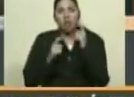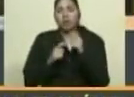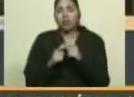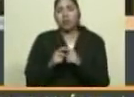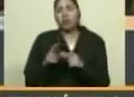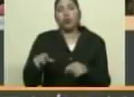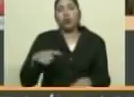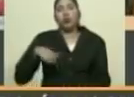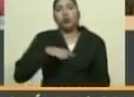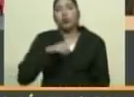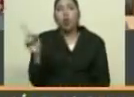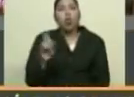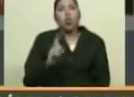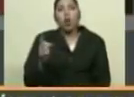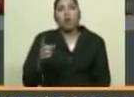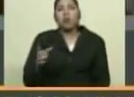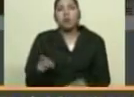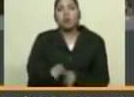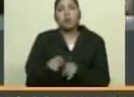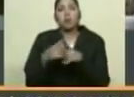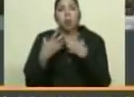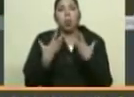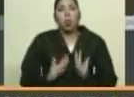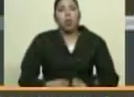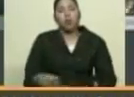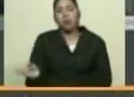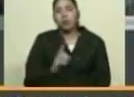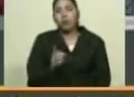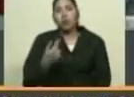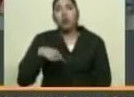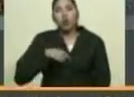Chávez. Tenemos un compromiso moral que cumplir.